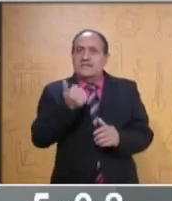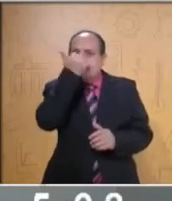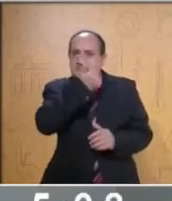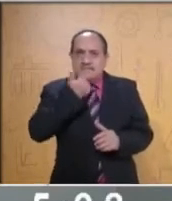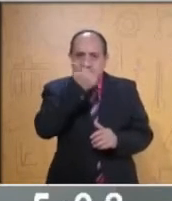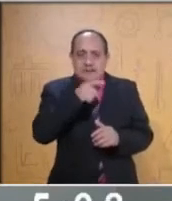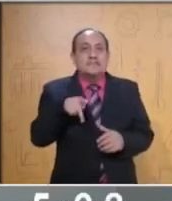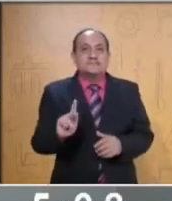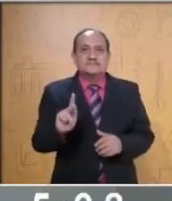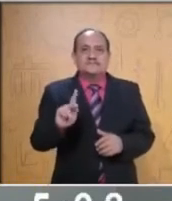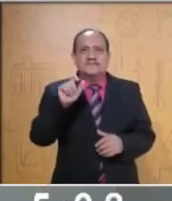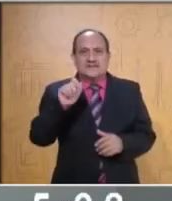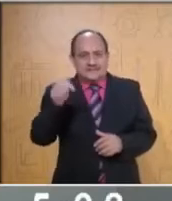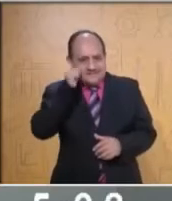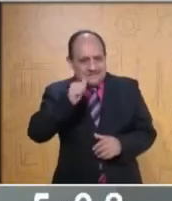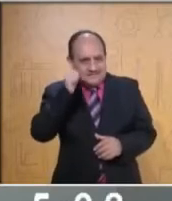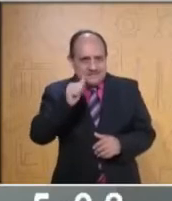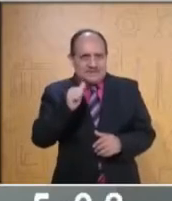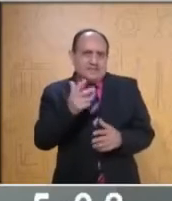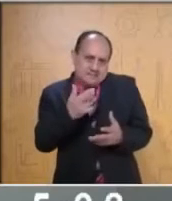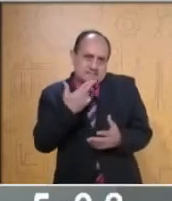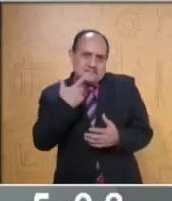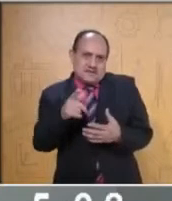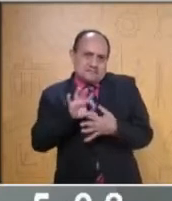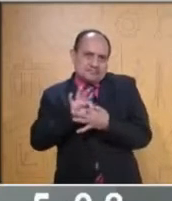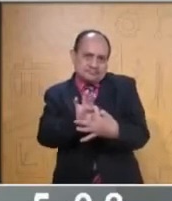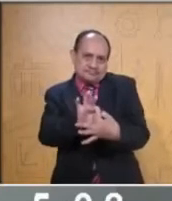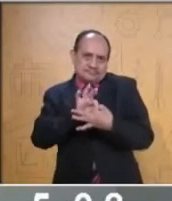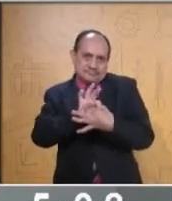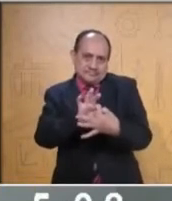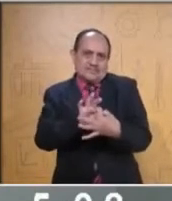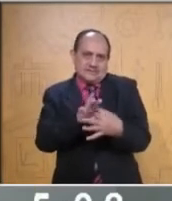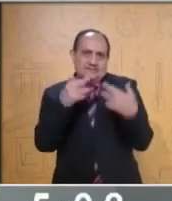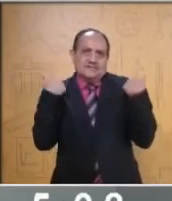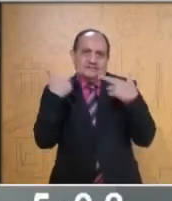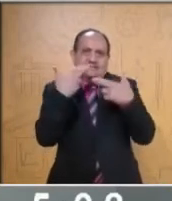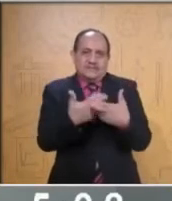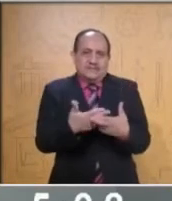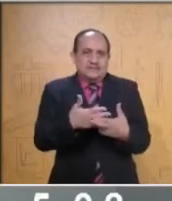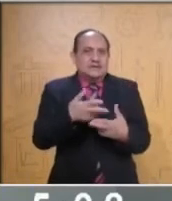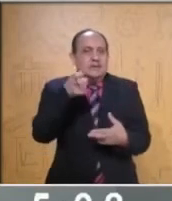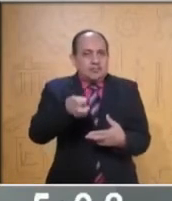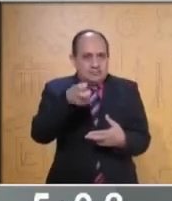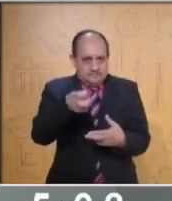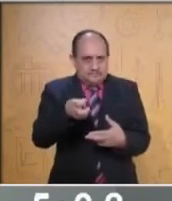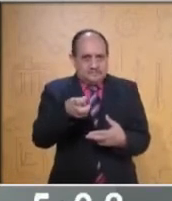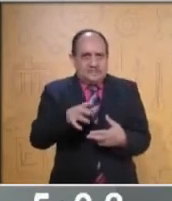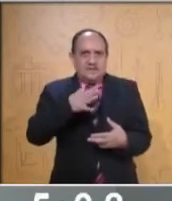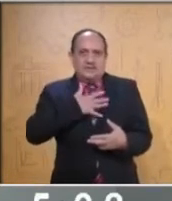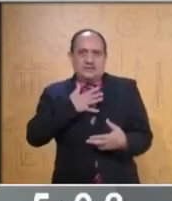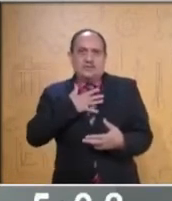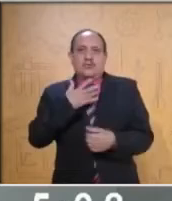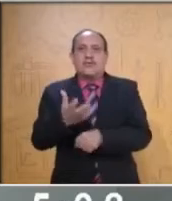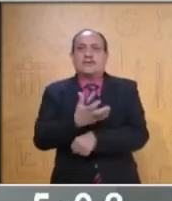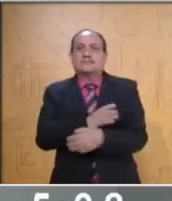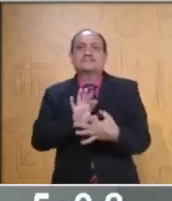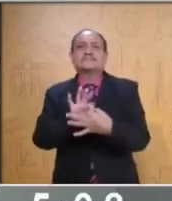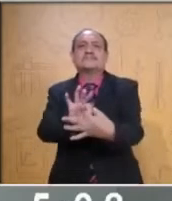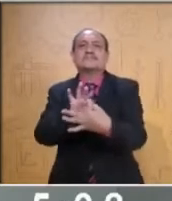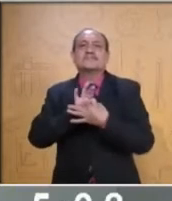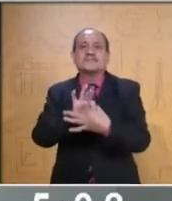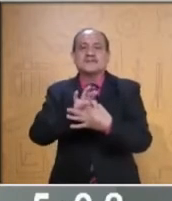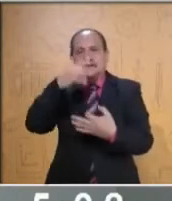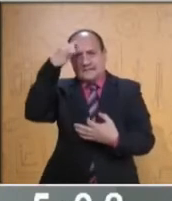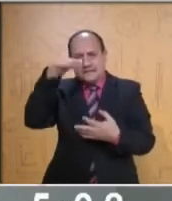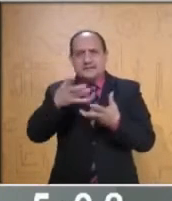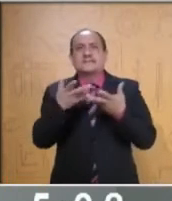alumnos, sin embargo, pues siempre está el acompañamiento de los maestros, como en este caso, pues yo acompañándolos, ¿para qué? Pues para